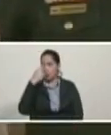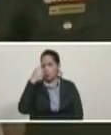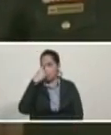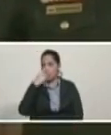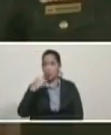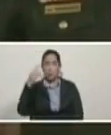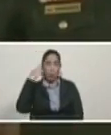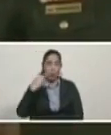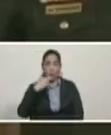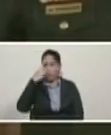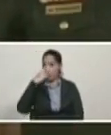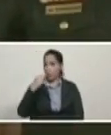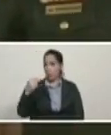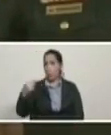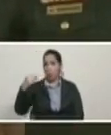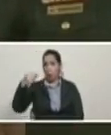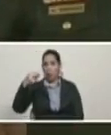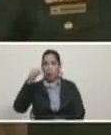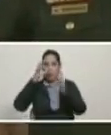Cipriano Castro,